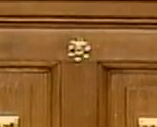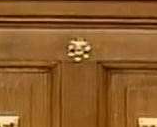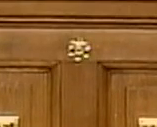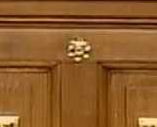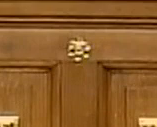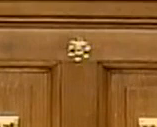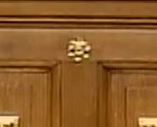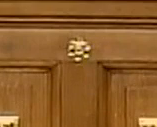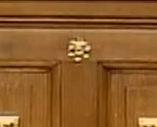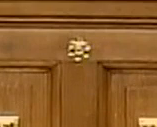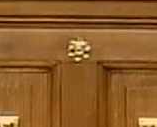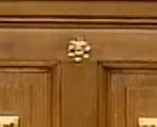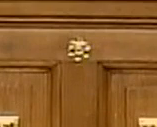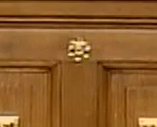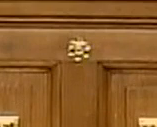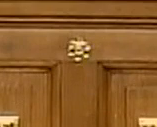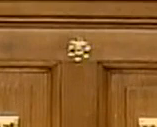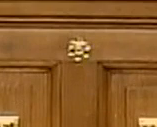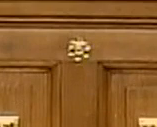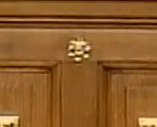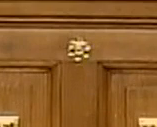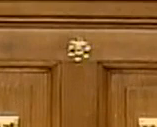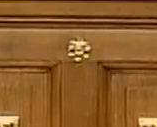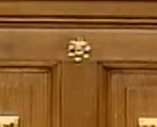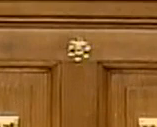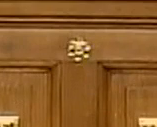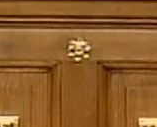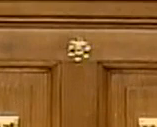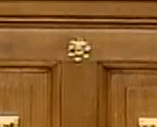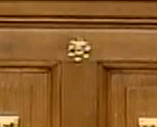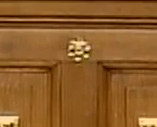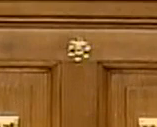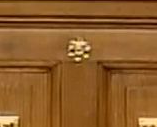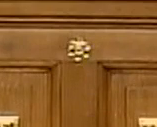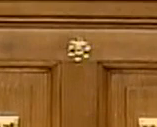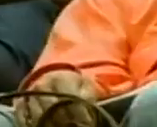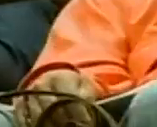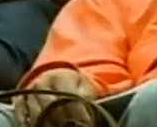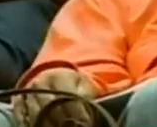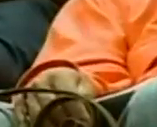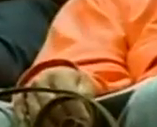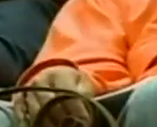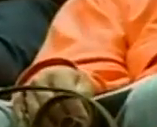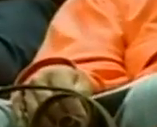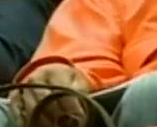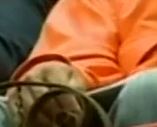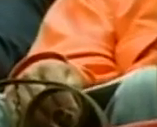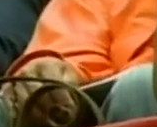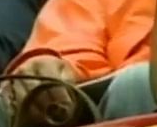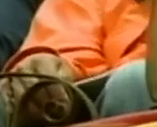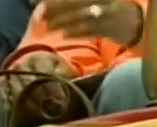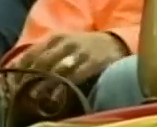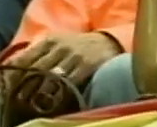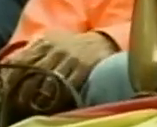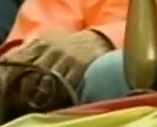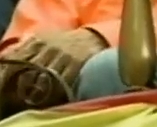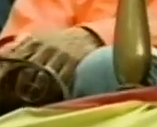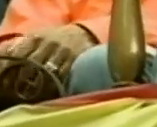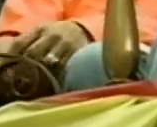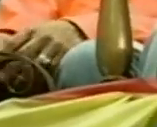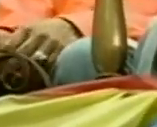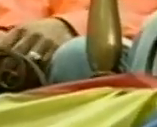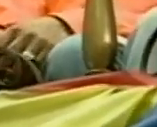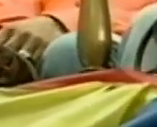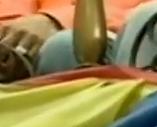nuestro actual presidente, Nicolás Maduro Moros. Eso no quiere decir que todo el que pase por aquí como orador va a ser presidente